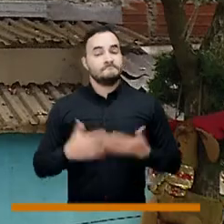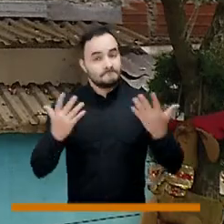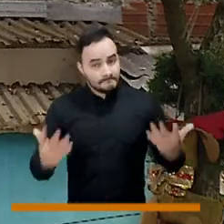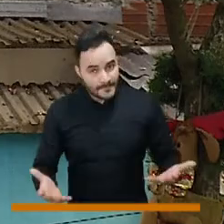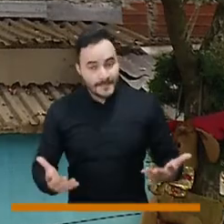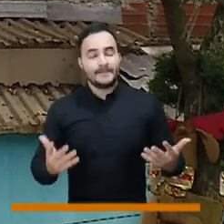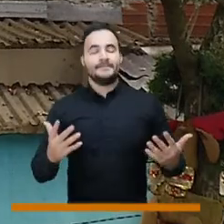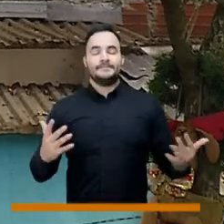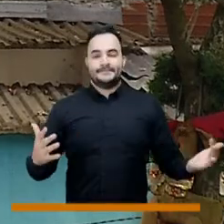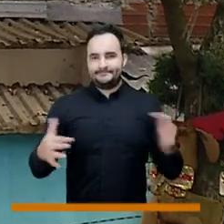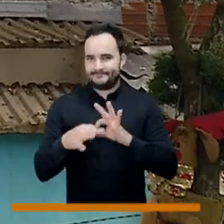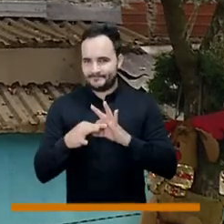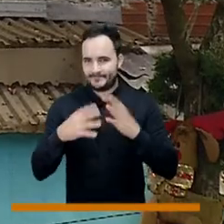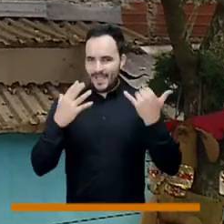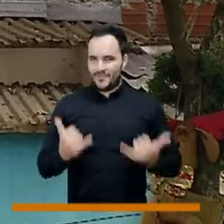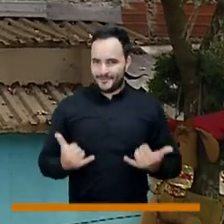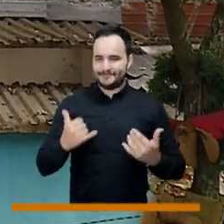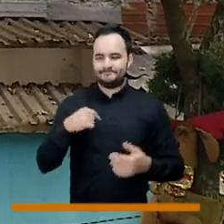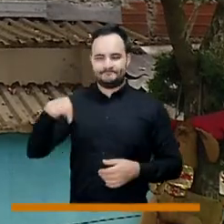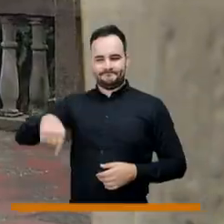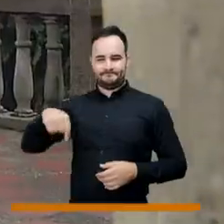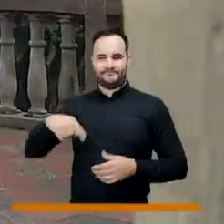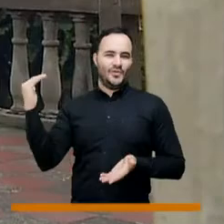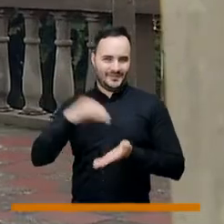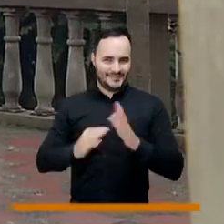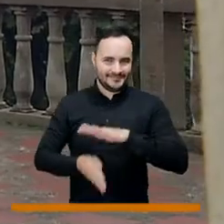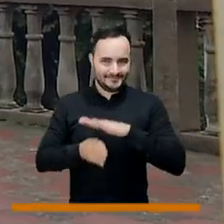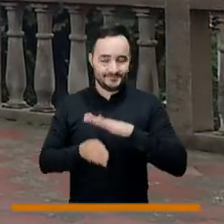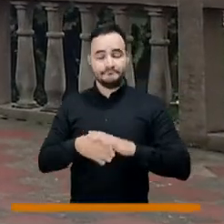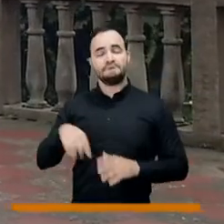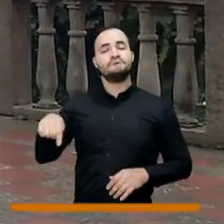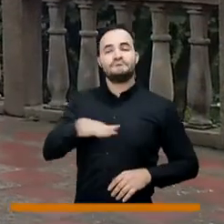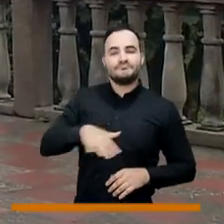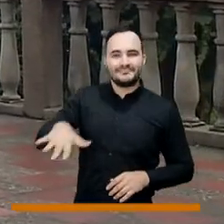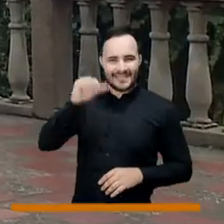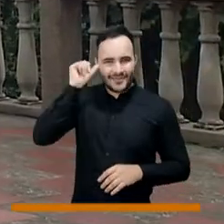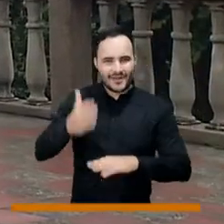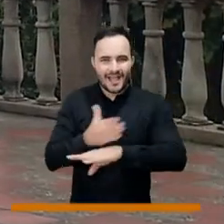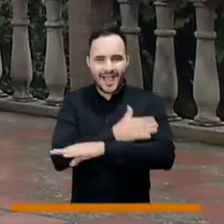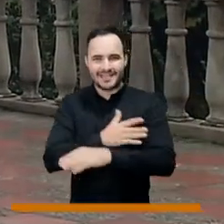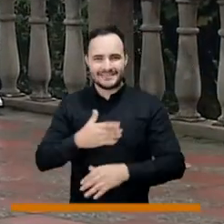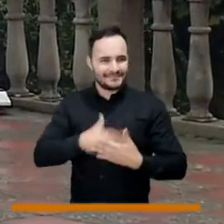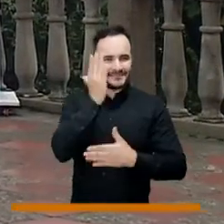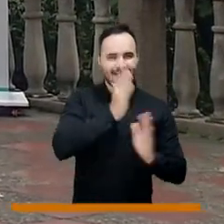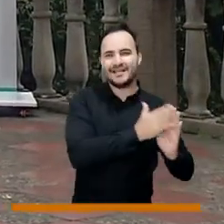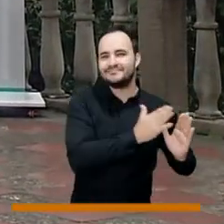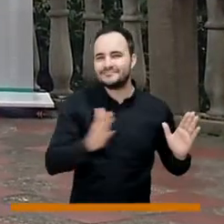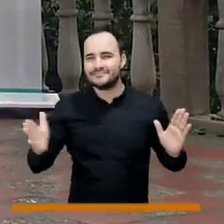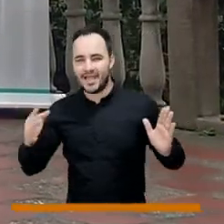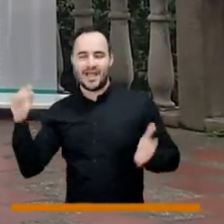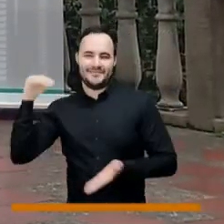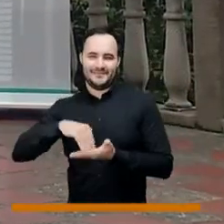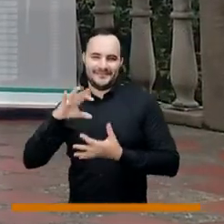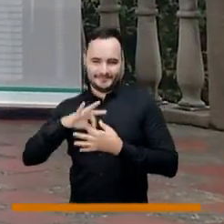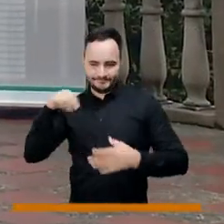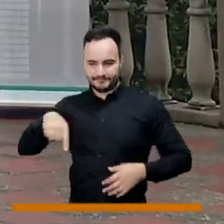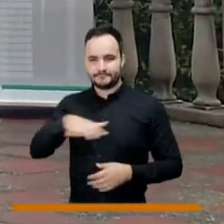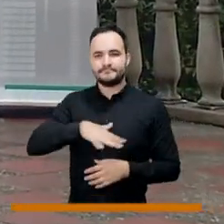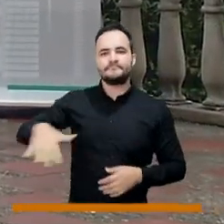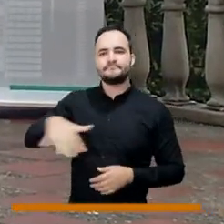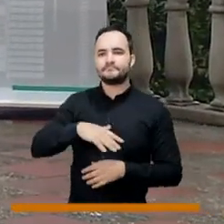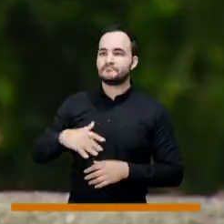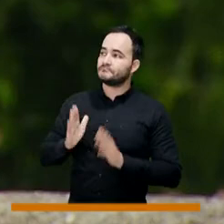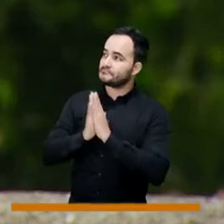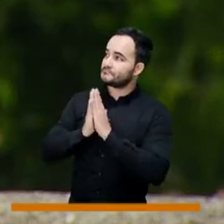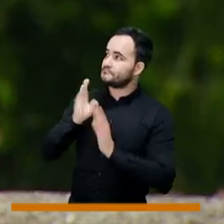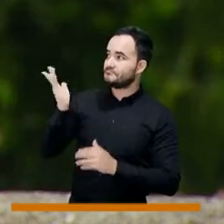Retomamos en este punto donde iniciamos, en el hermoso mirador que nos ofrece la parroquia San Alberto Magno. Y concejal,